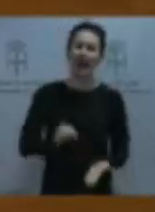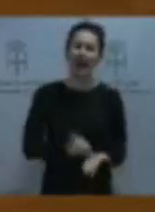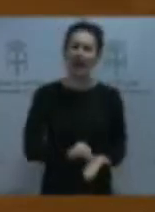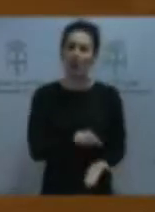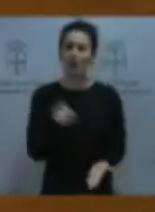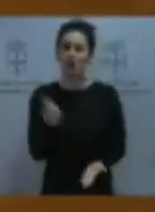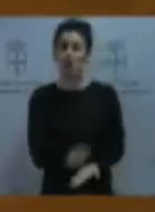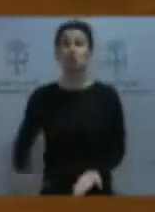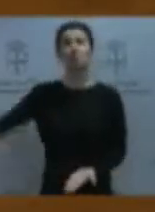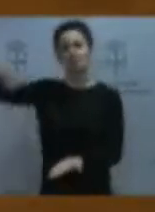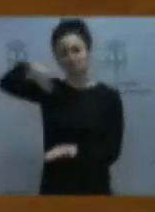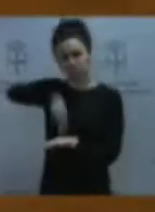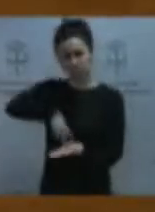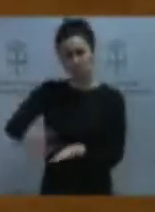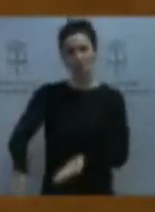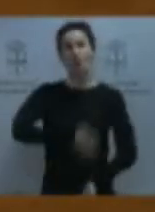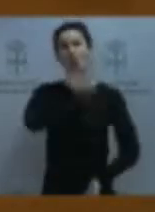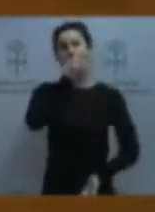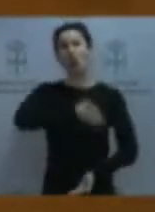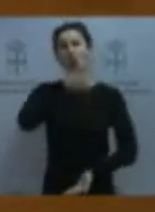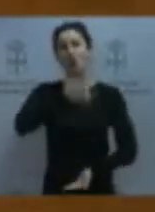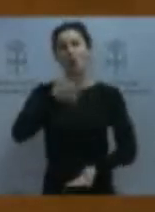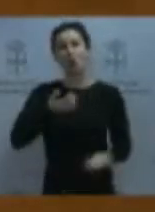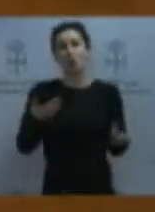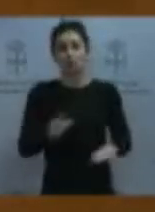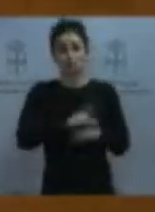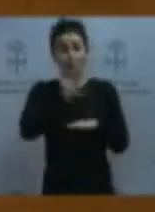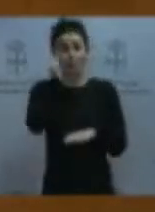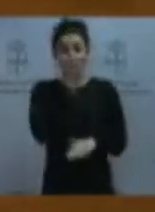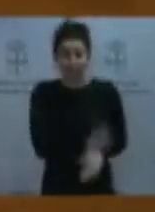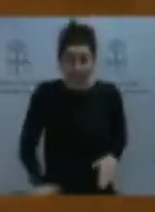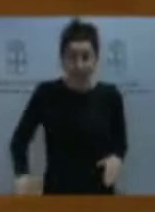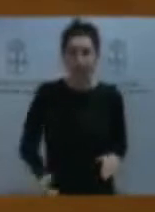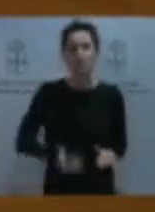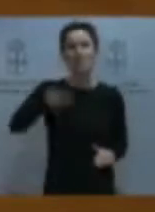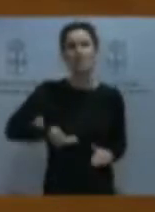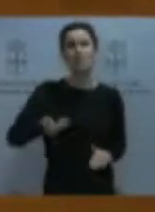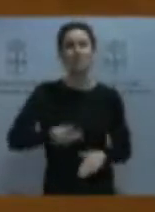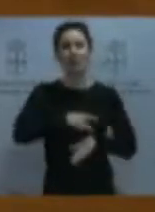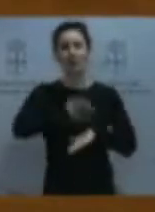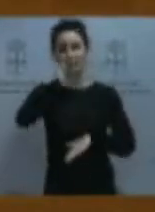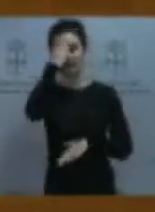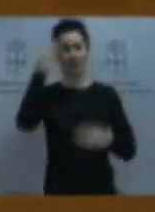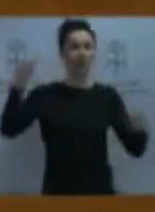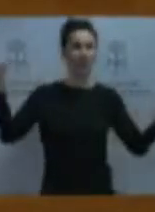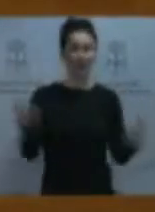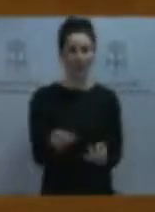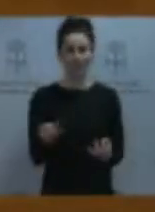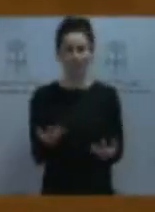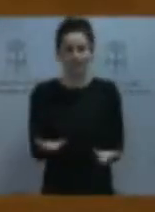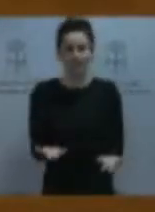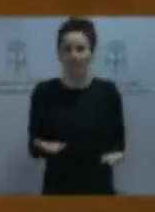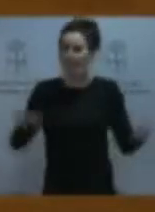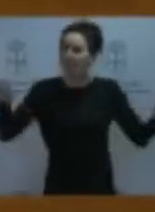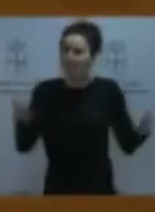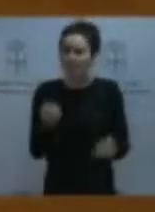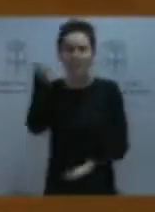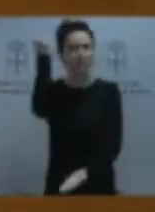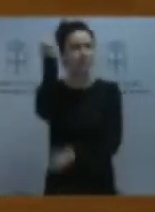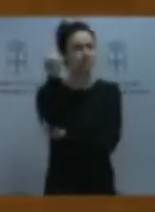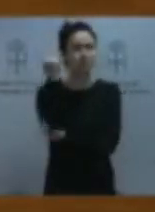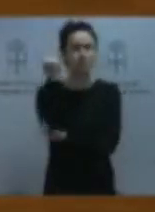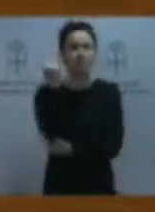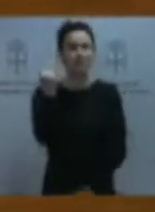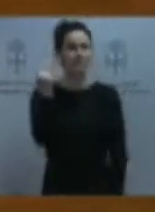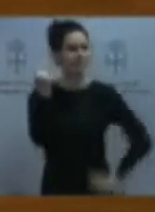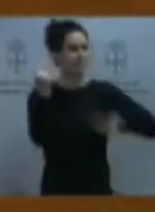la importancia de la pediatría de atención primaria como piochu, como pegollu fundamental, demográfico, sobre todo en el